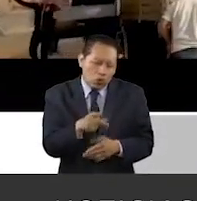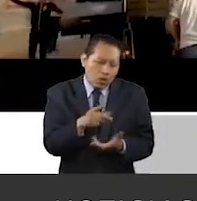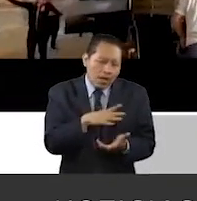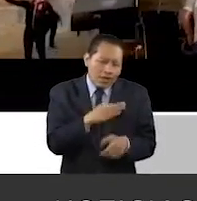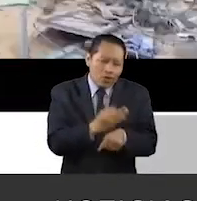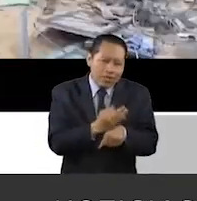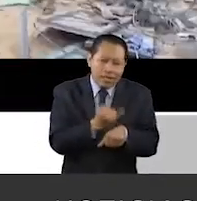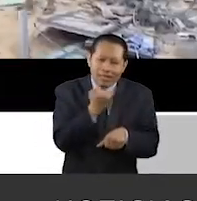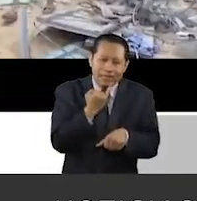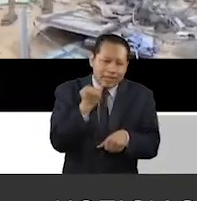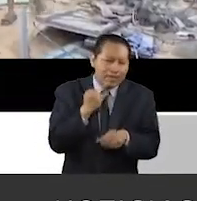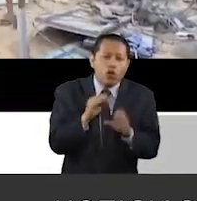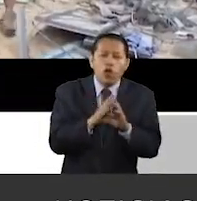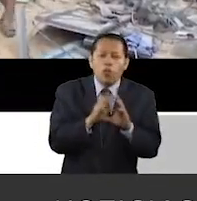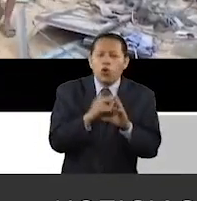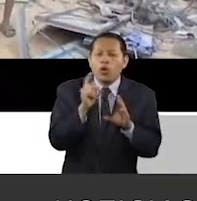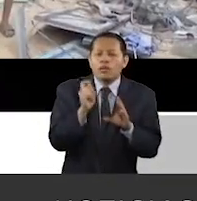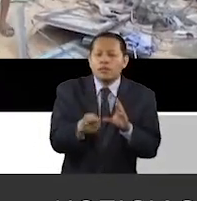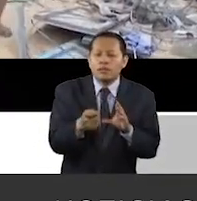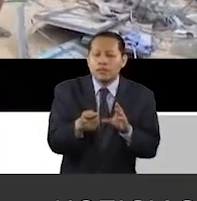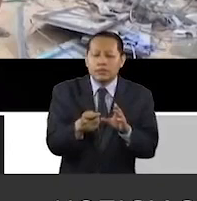como